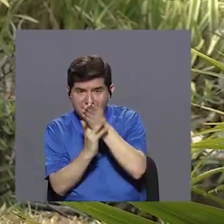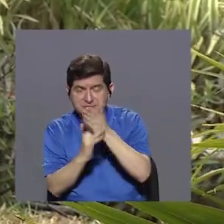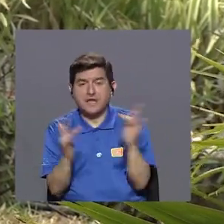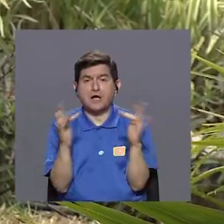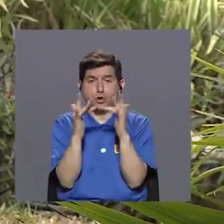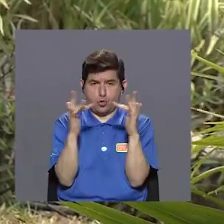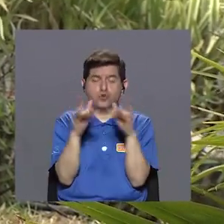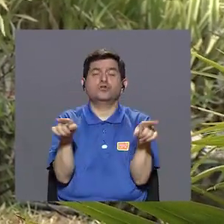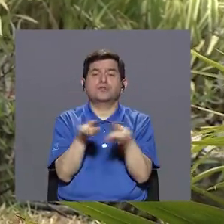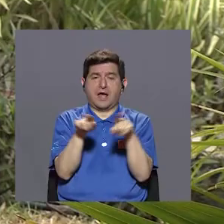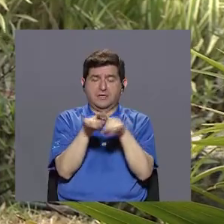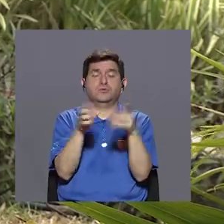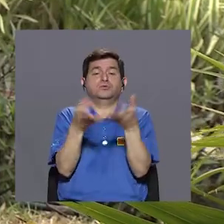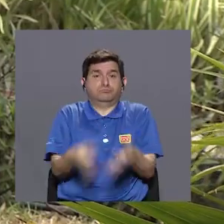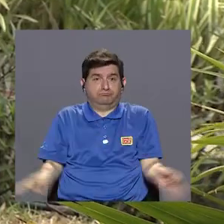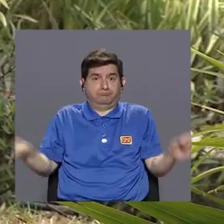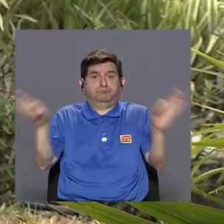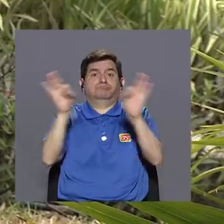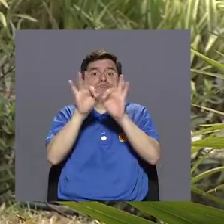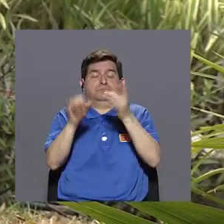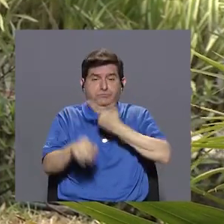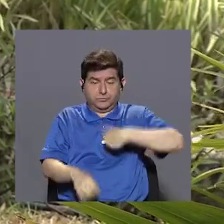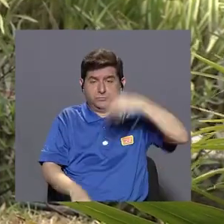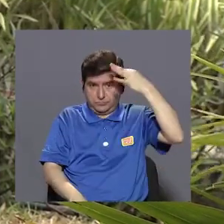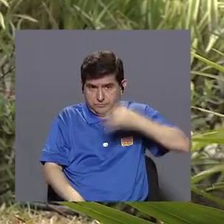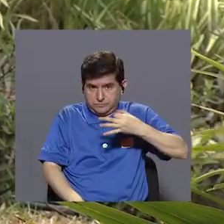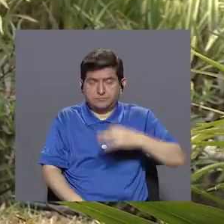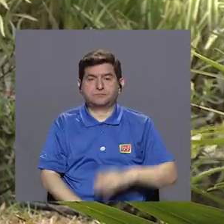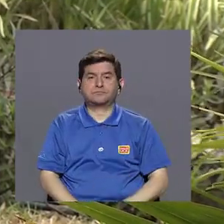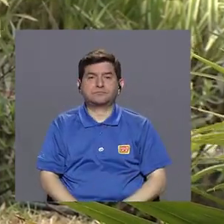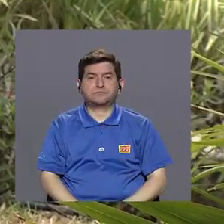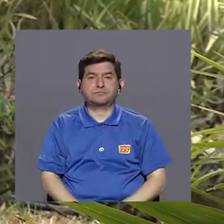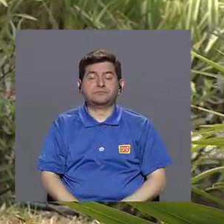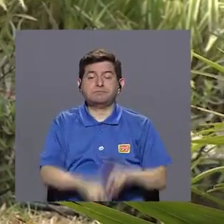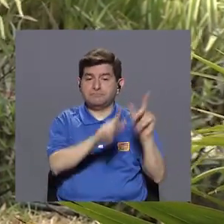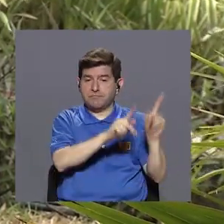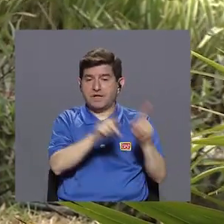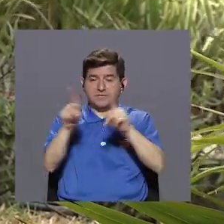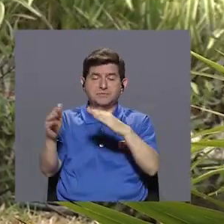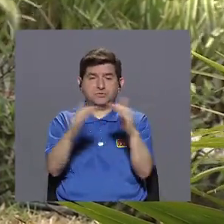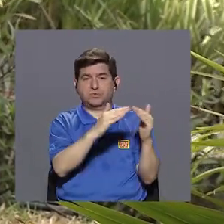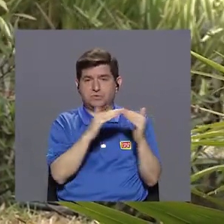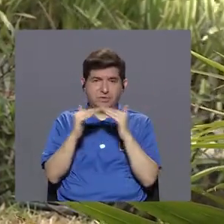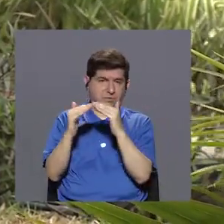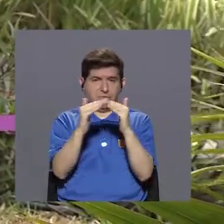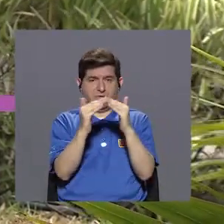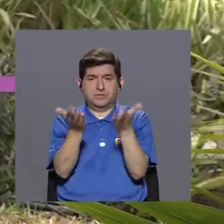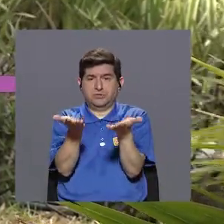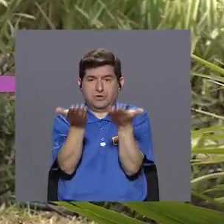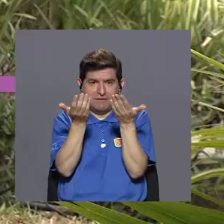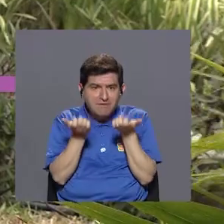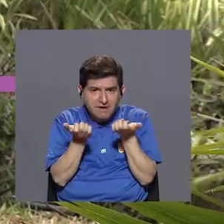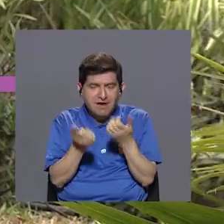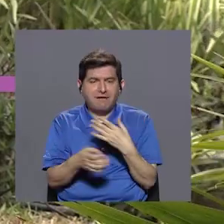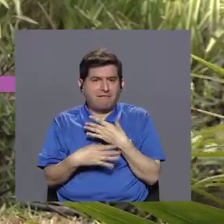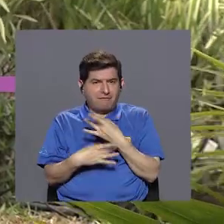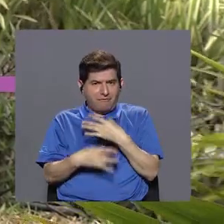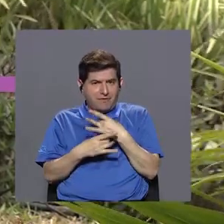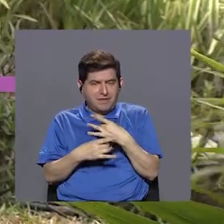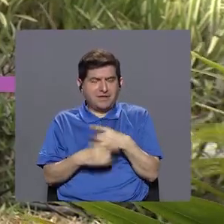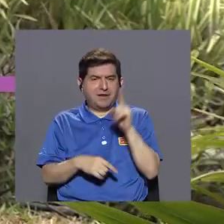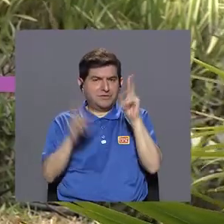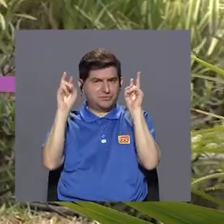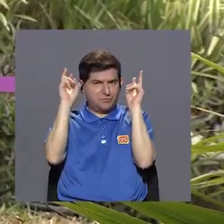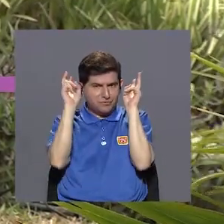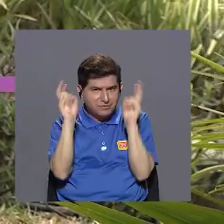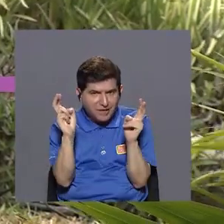accesar. Hay contactos también, que eso es importante para nosotros. Entonces, que las personas de la población que quieran o que se